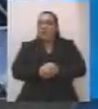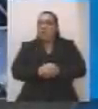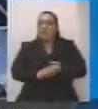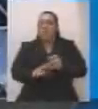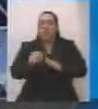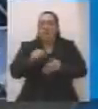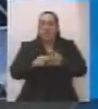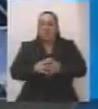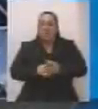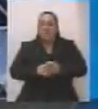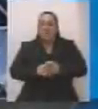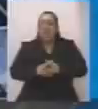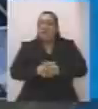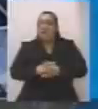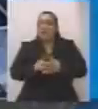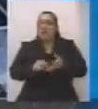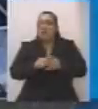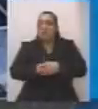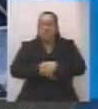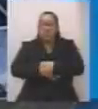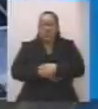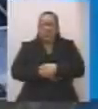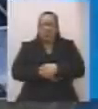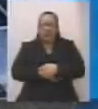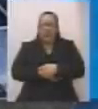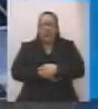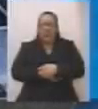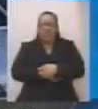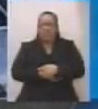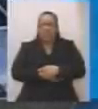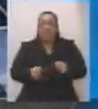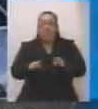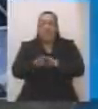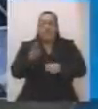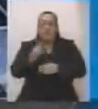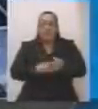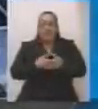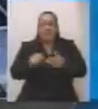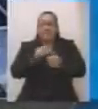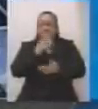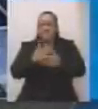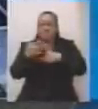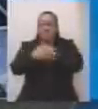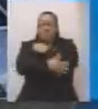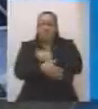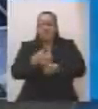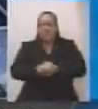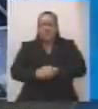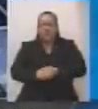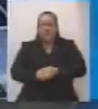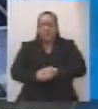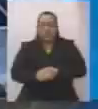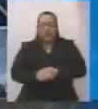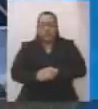una fuerte relación entre la reducción de la desigualdad y la eliminación de la pobreza.